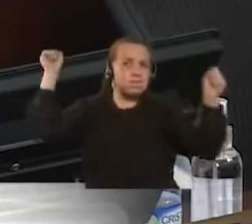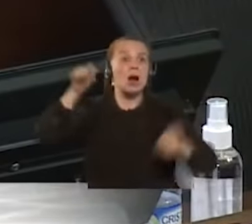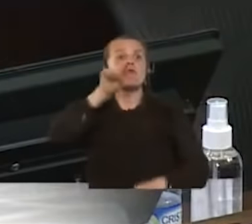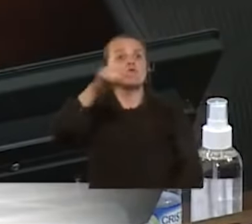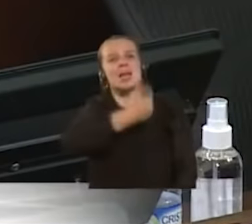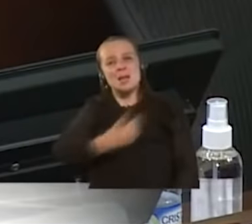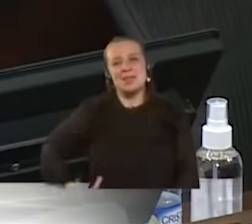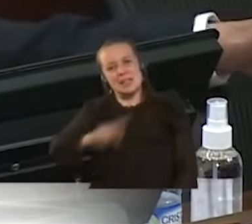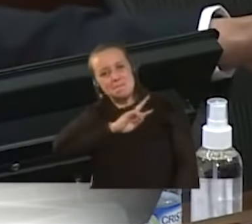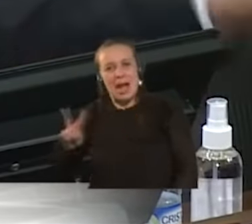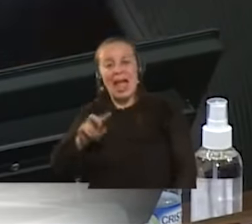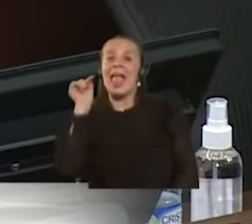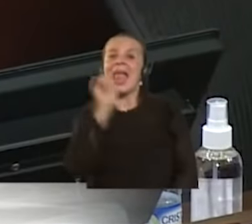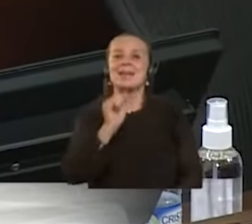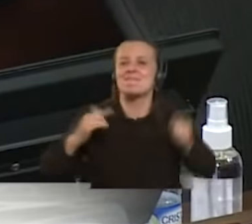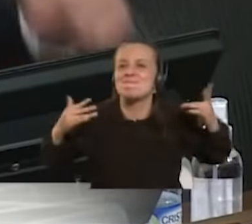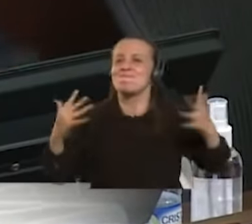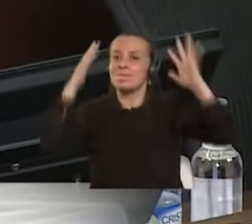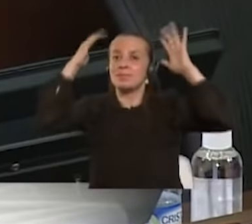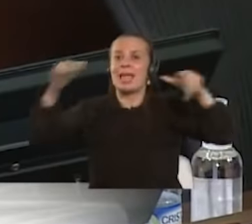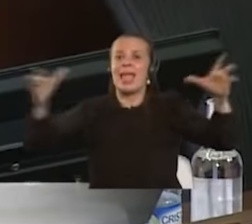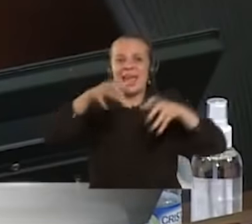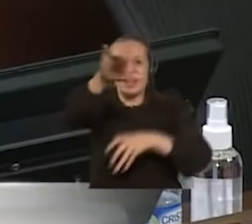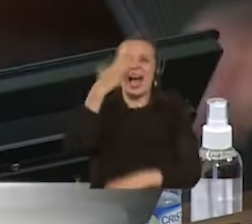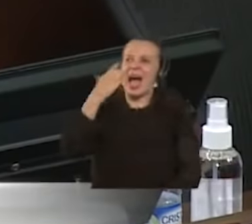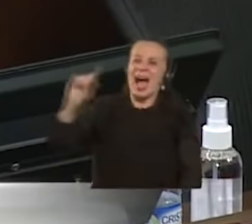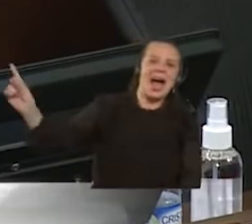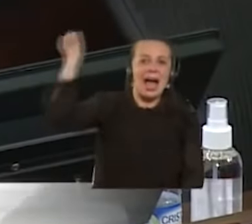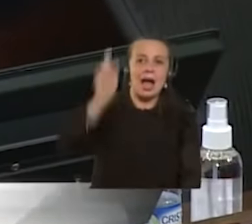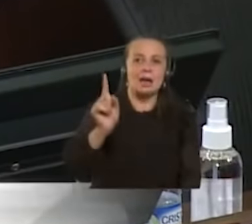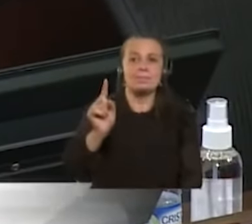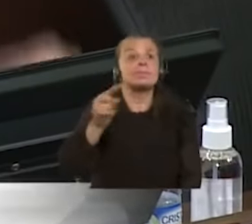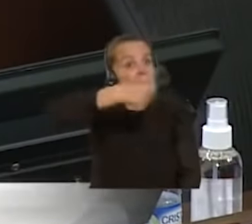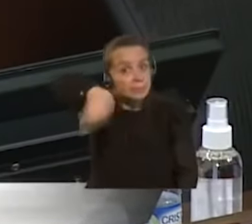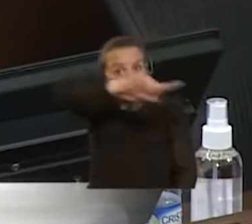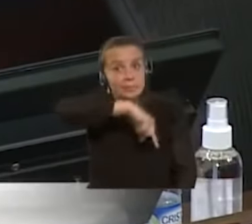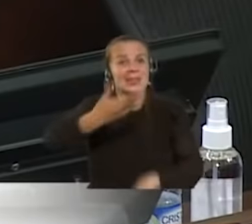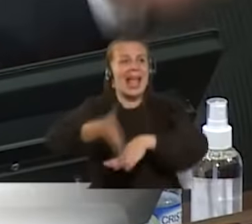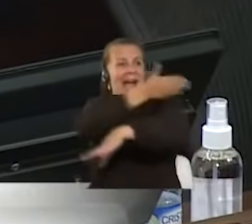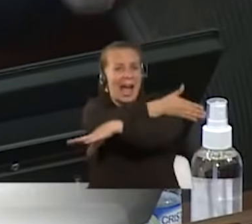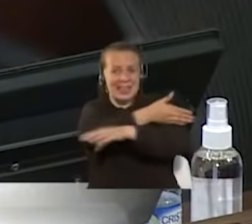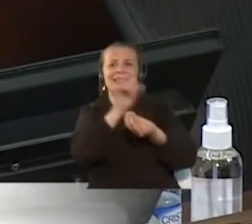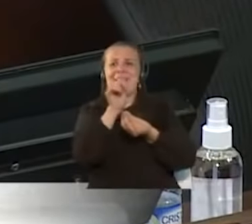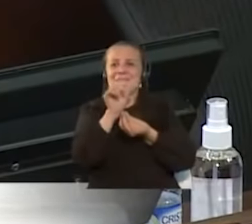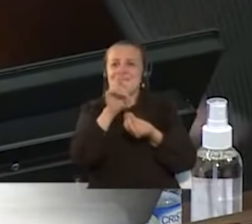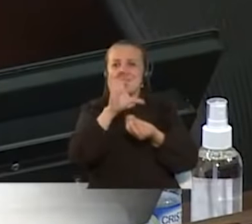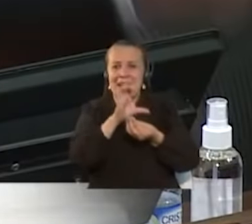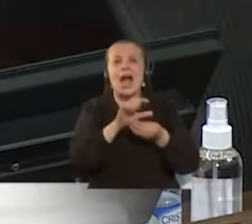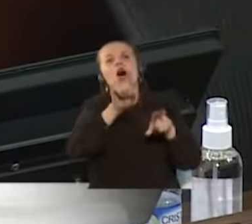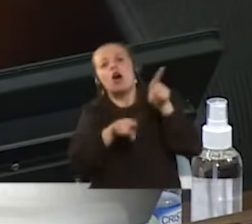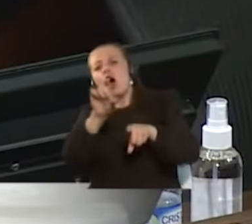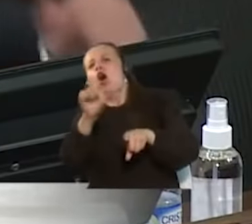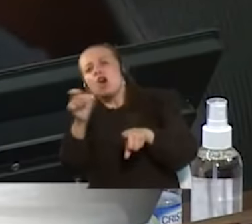vicepresidente y celebran la designación de esta mujer, y que las antiguas FARC y algunas disidencias se